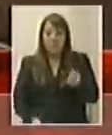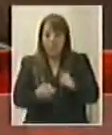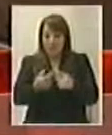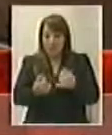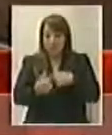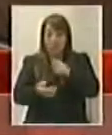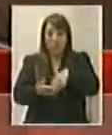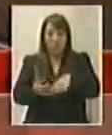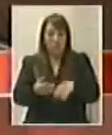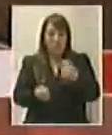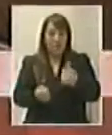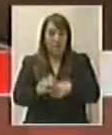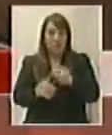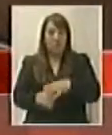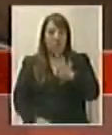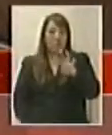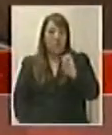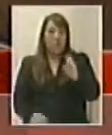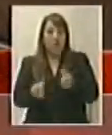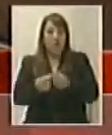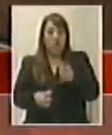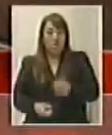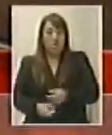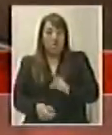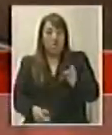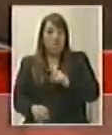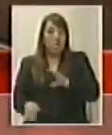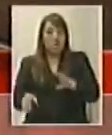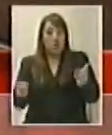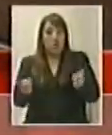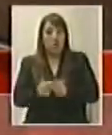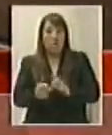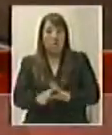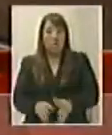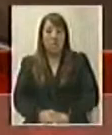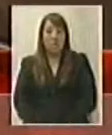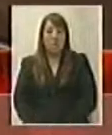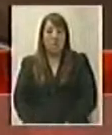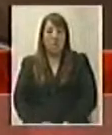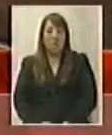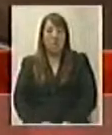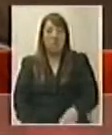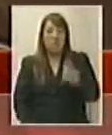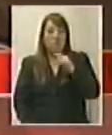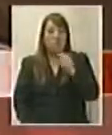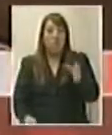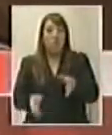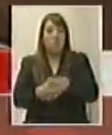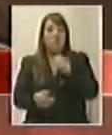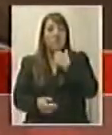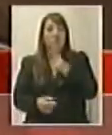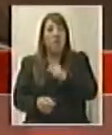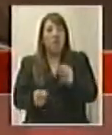que fue firmado por aproximadamente 40 congresistas, no se ha concretado. Según dijeron que en la Junta de